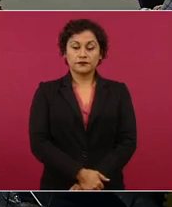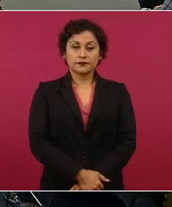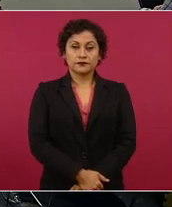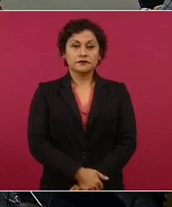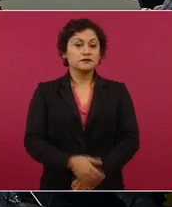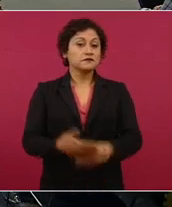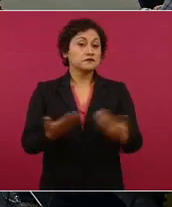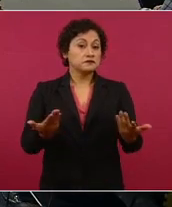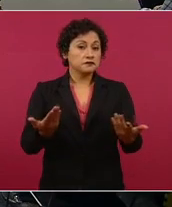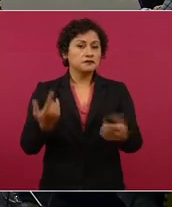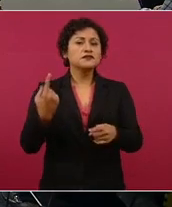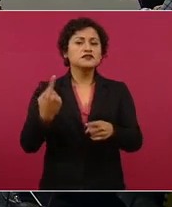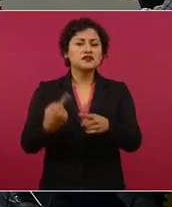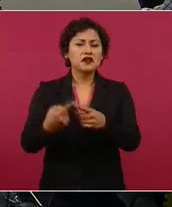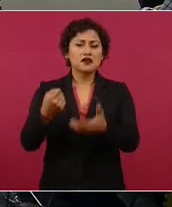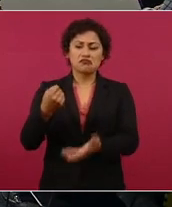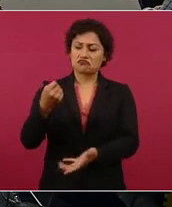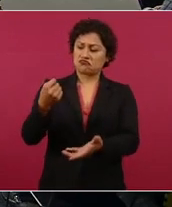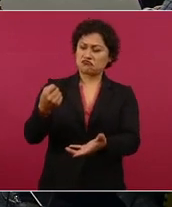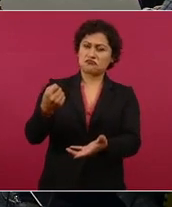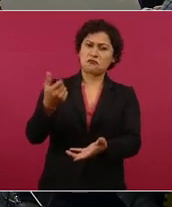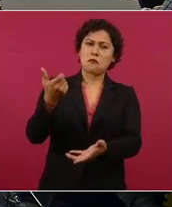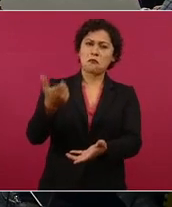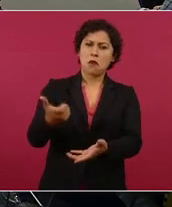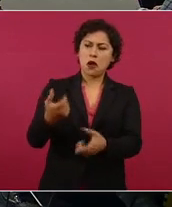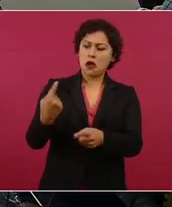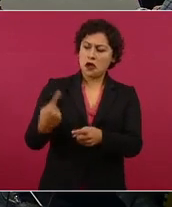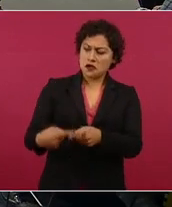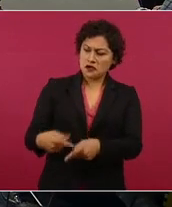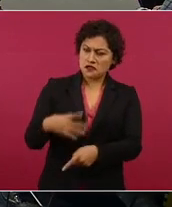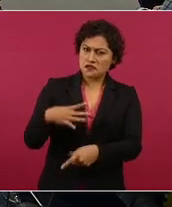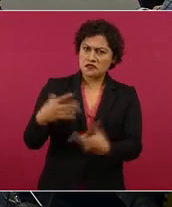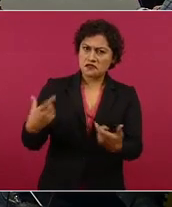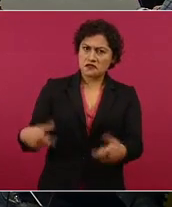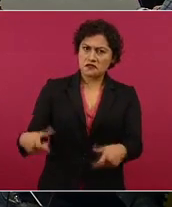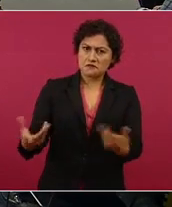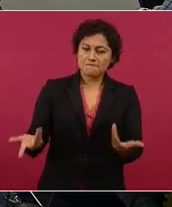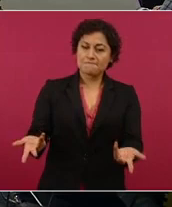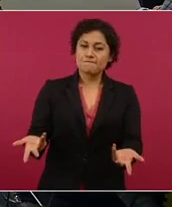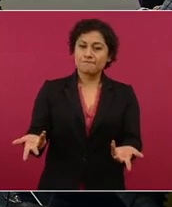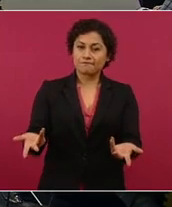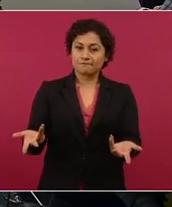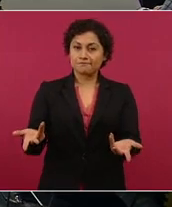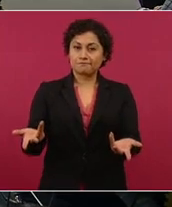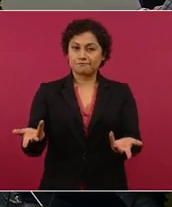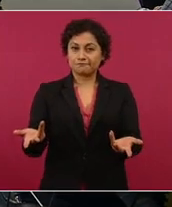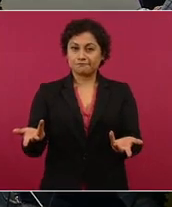¿Quién tiene los recursos para promover un trending topic